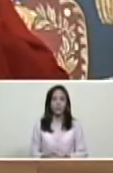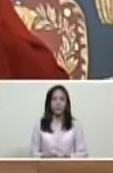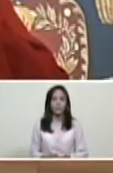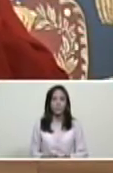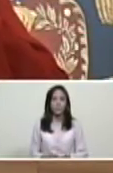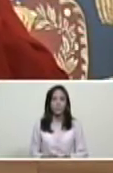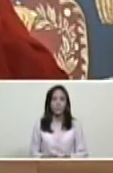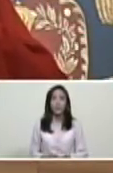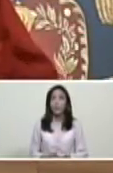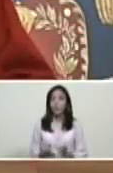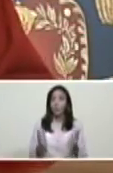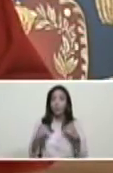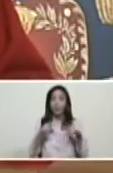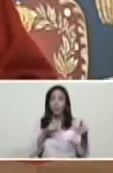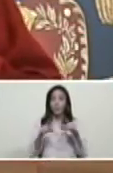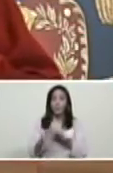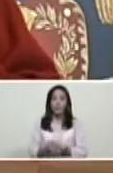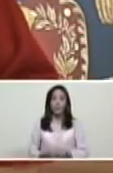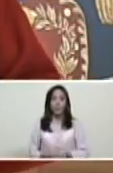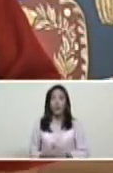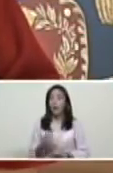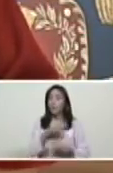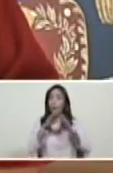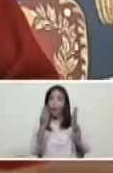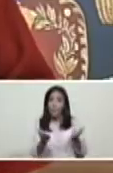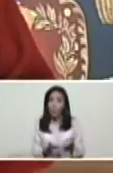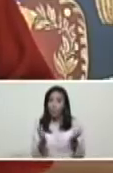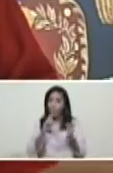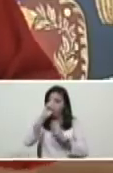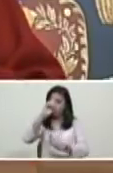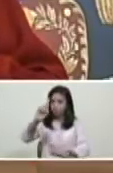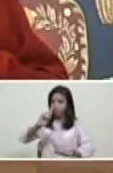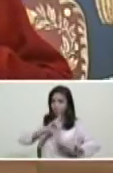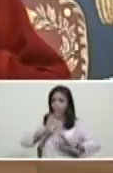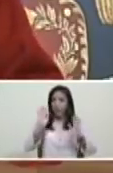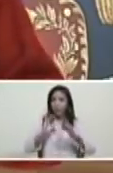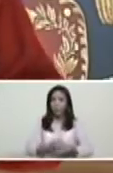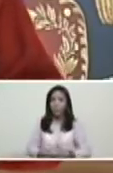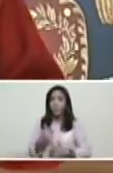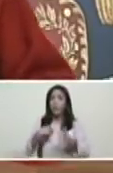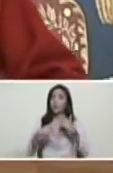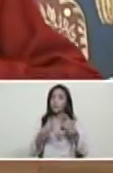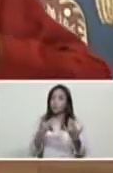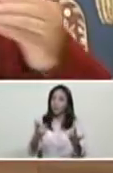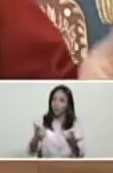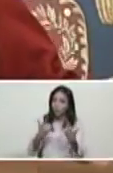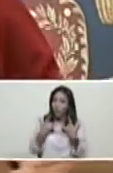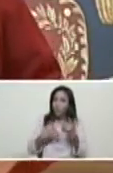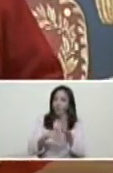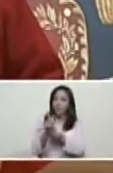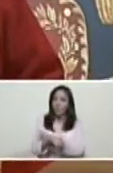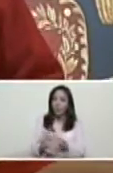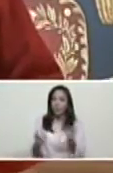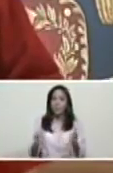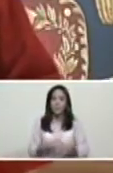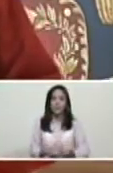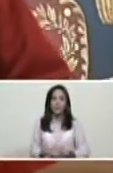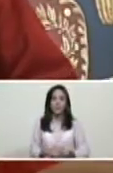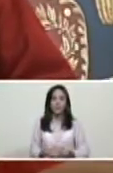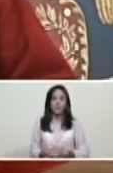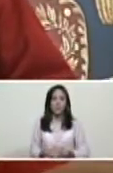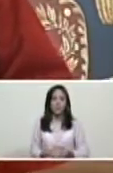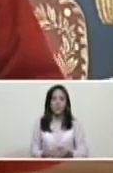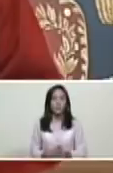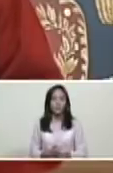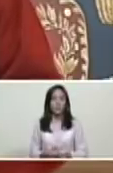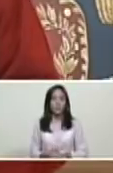propio. En el mundo se nos respeta, en el mundo se nos quiere. Hay otro mundo y un nuevo